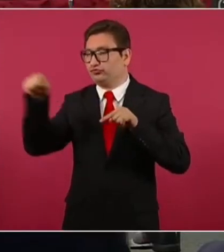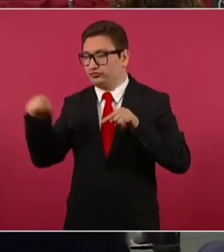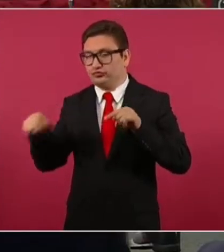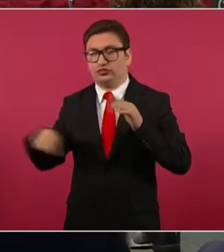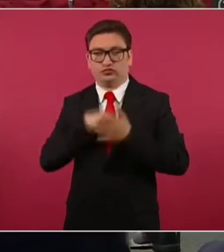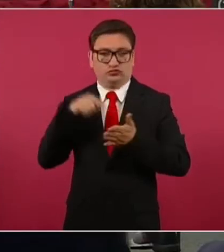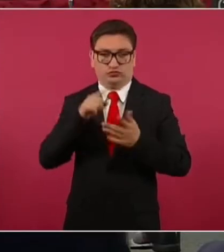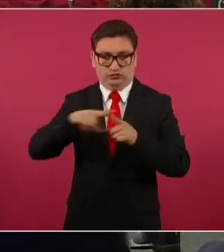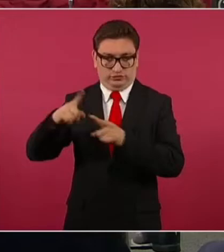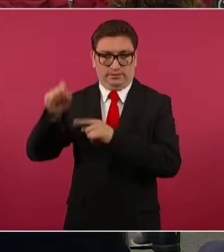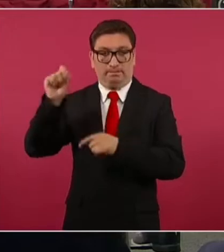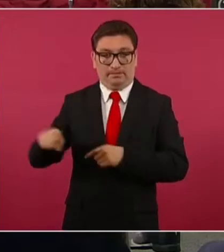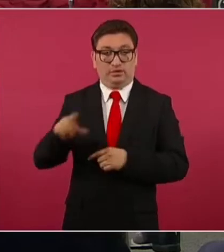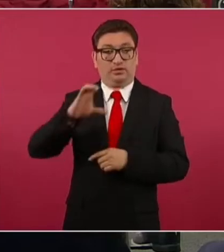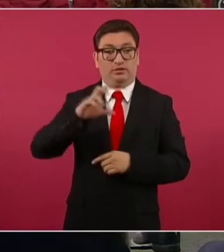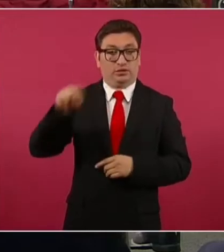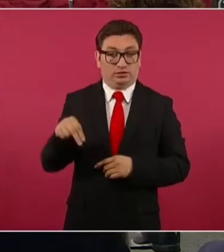Y para Cancún